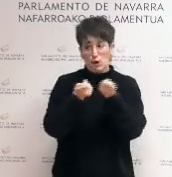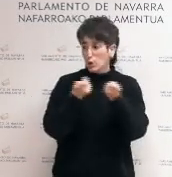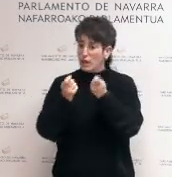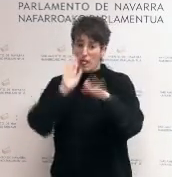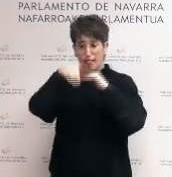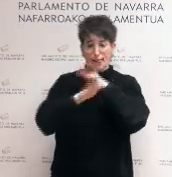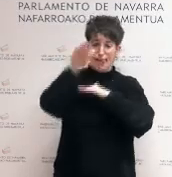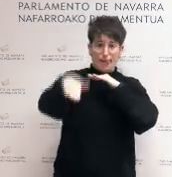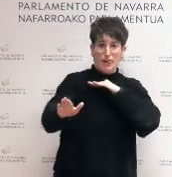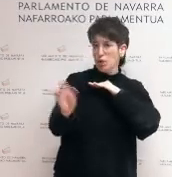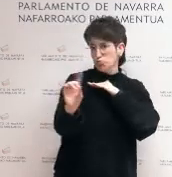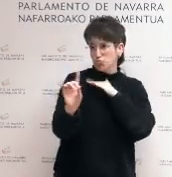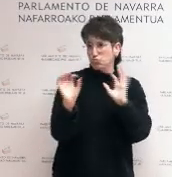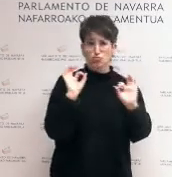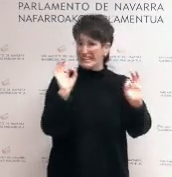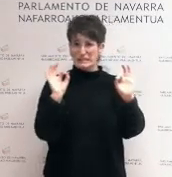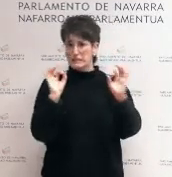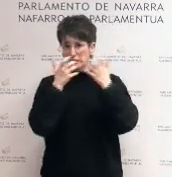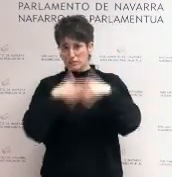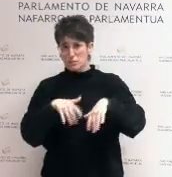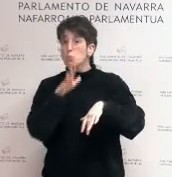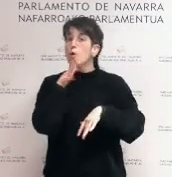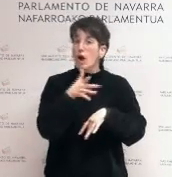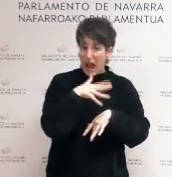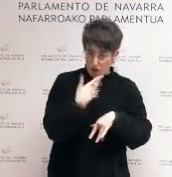momento, como ocurre ahora.